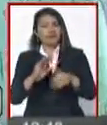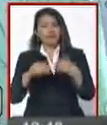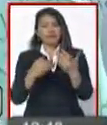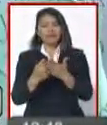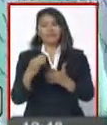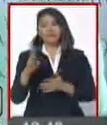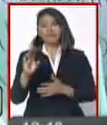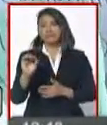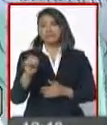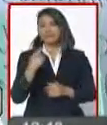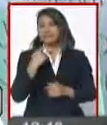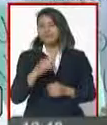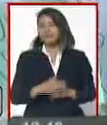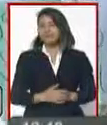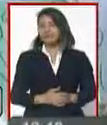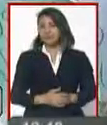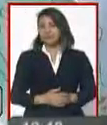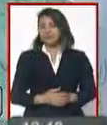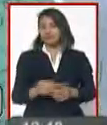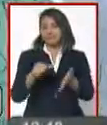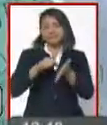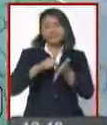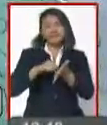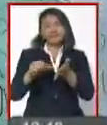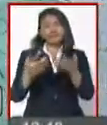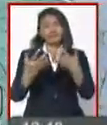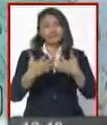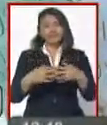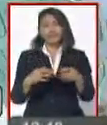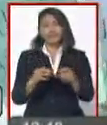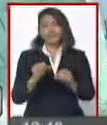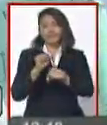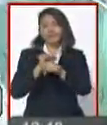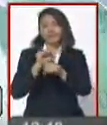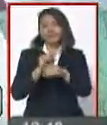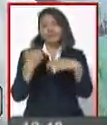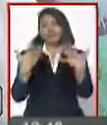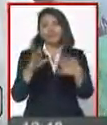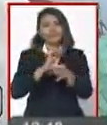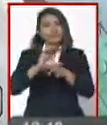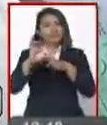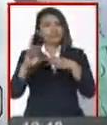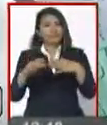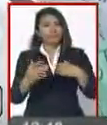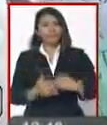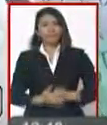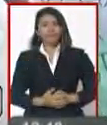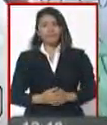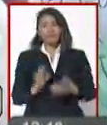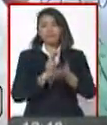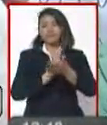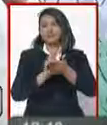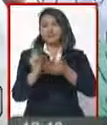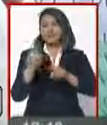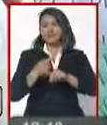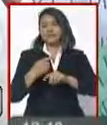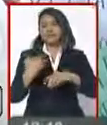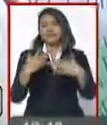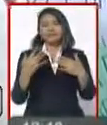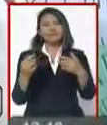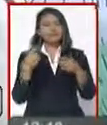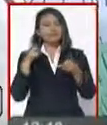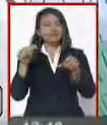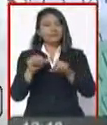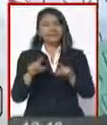es justa. Lo que pedimos es el pago a una empresa de una obra ya concluida. Ya han pasado 2 meses hasta entendimiento,